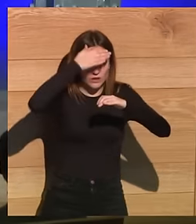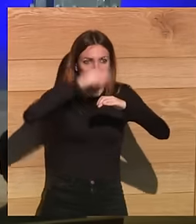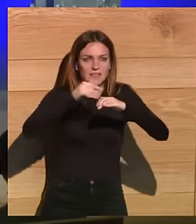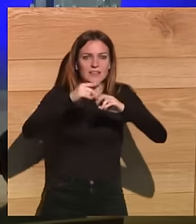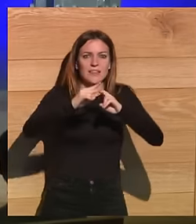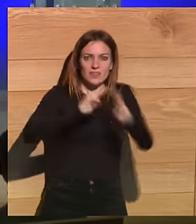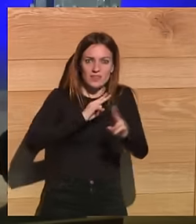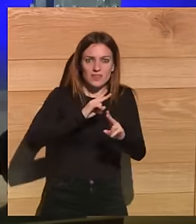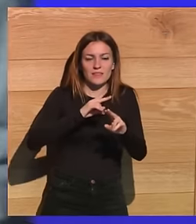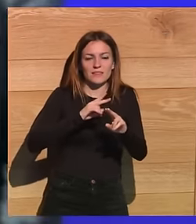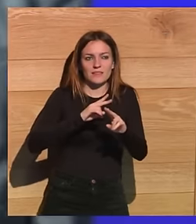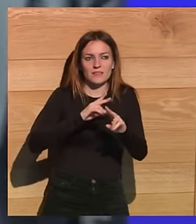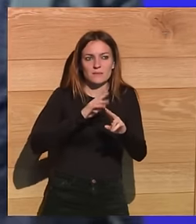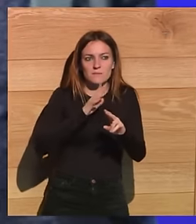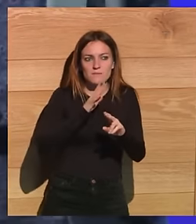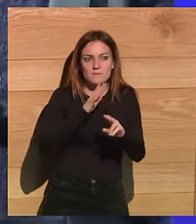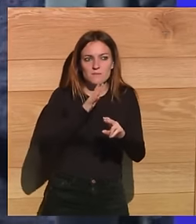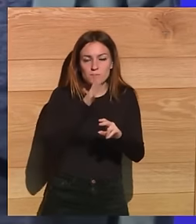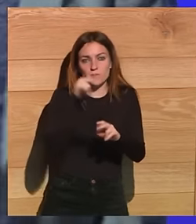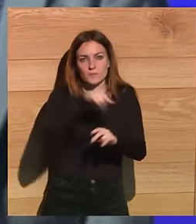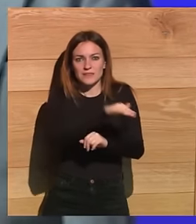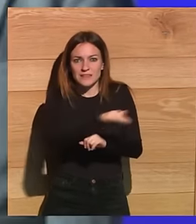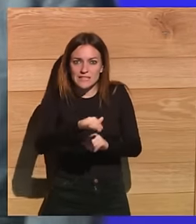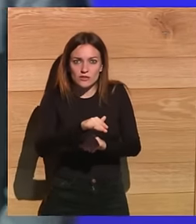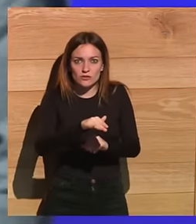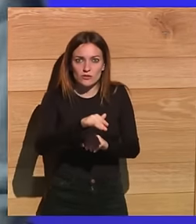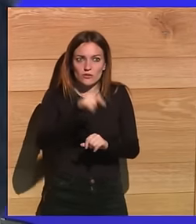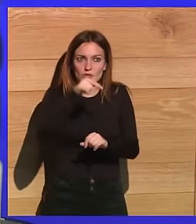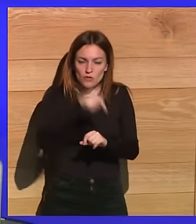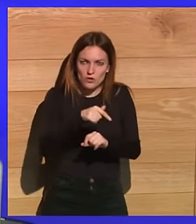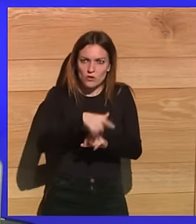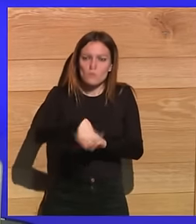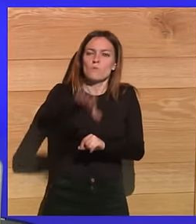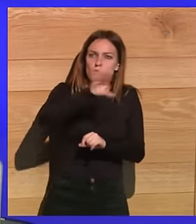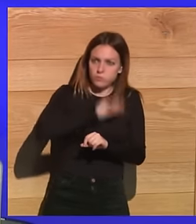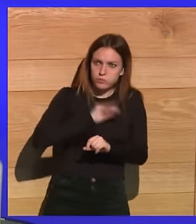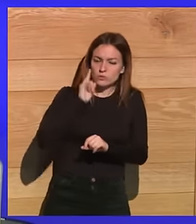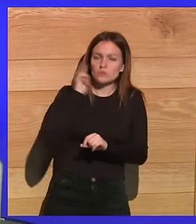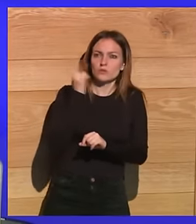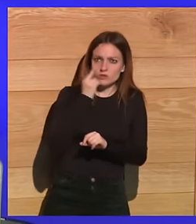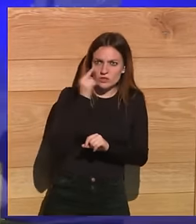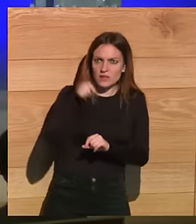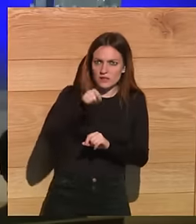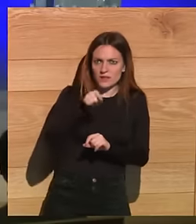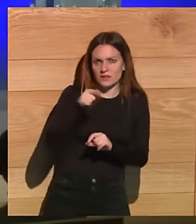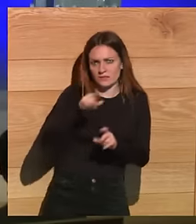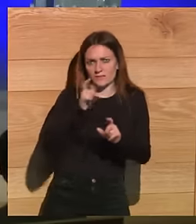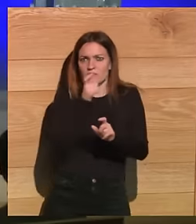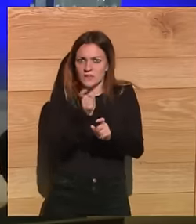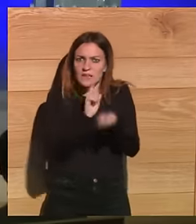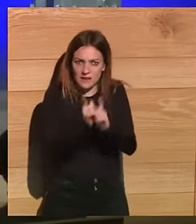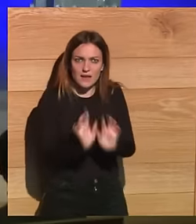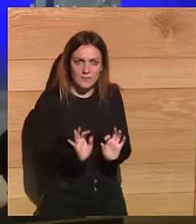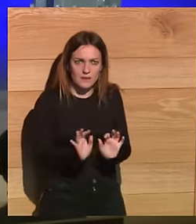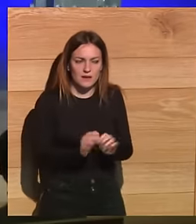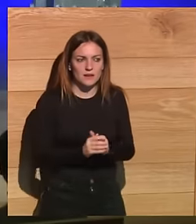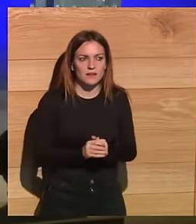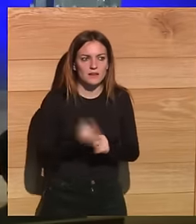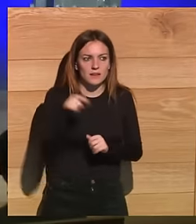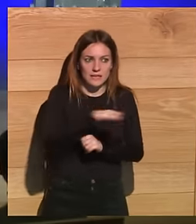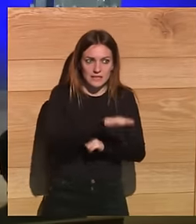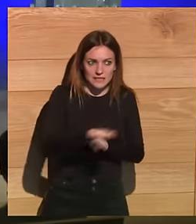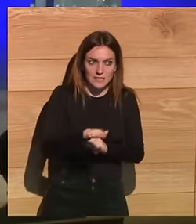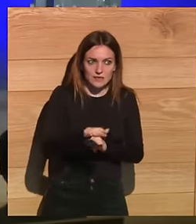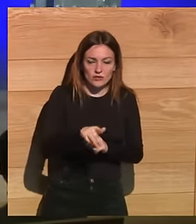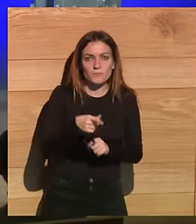da señales de que el niño está siendo consciente de que se ha cambiado una sílaba. El niño es lento,